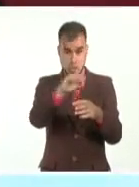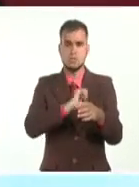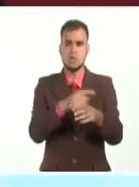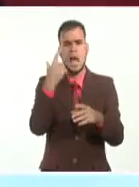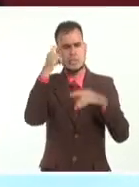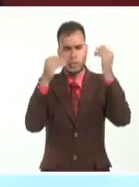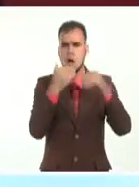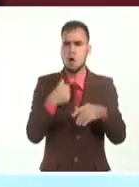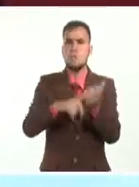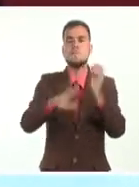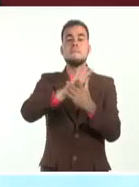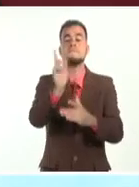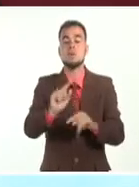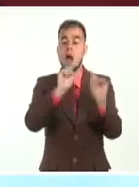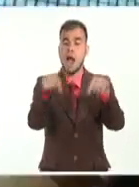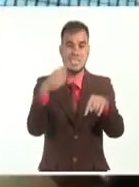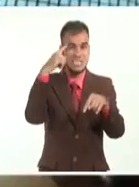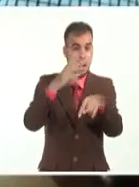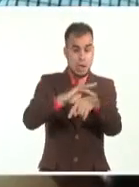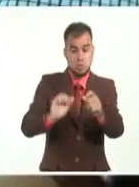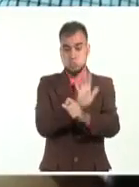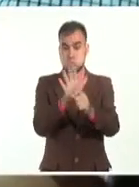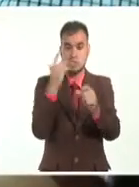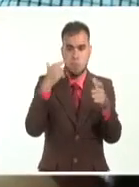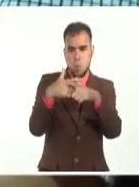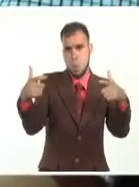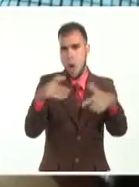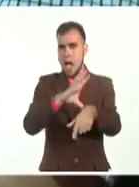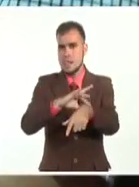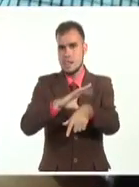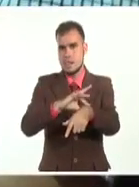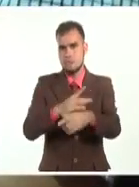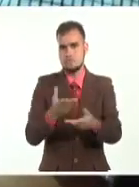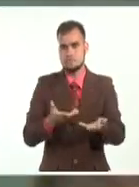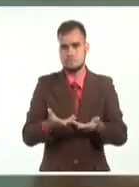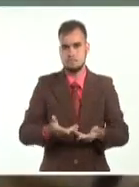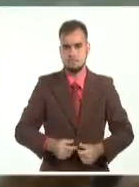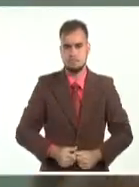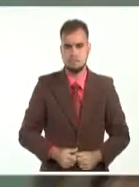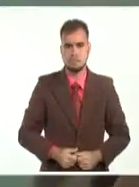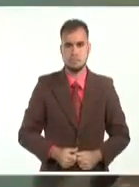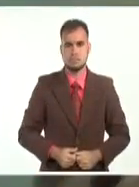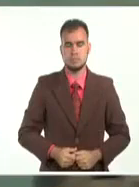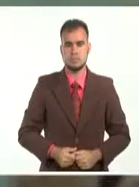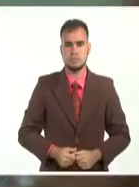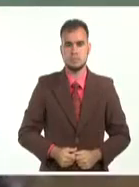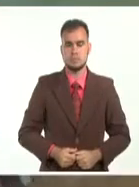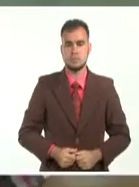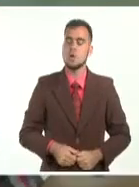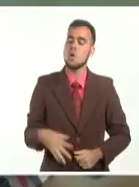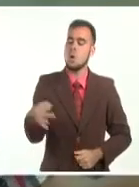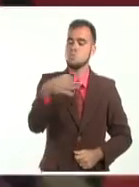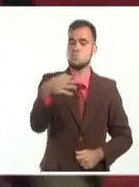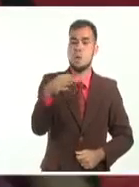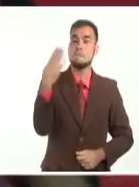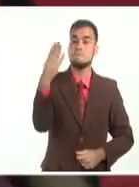presenta hoy Mayabeque, cuarta provincia que muestra un mayor número de casos activos. El municipio de Batabanó, con